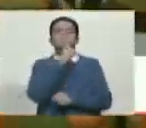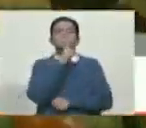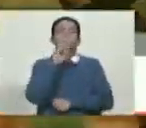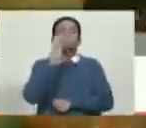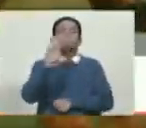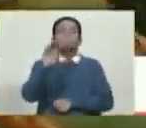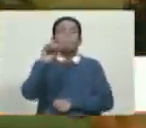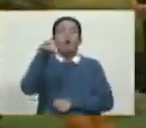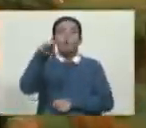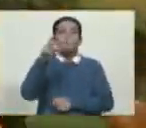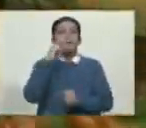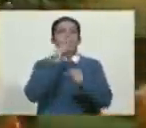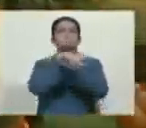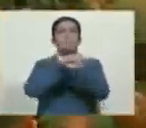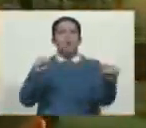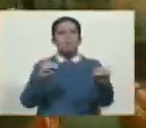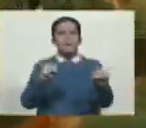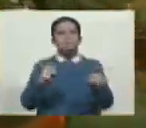el grito de consigna.